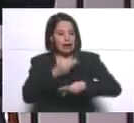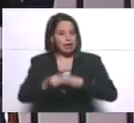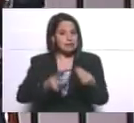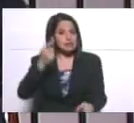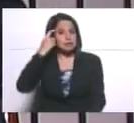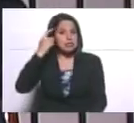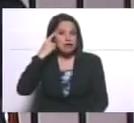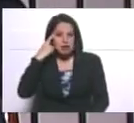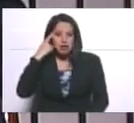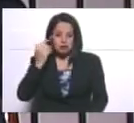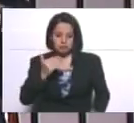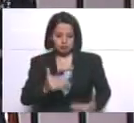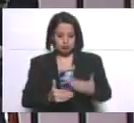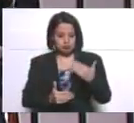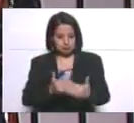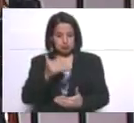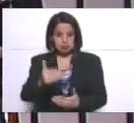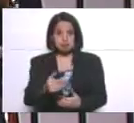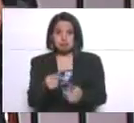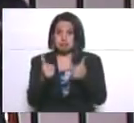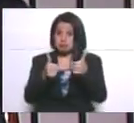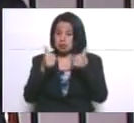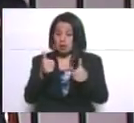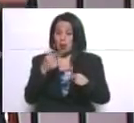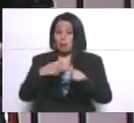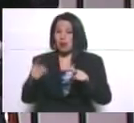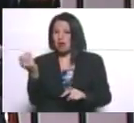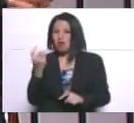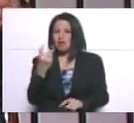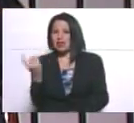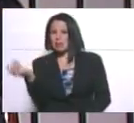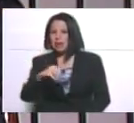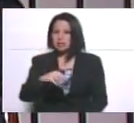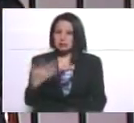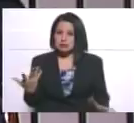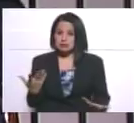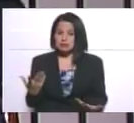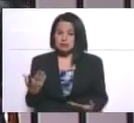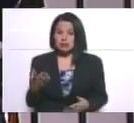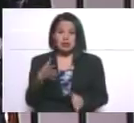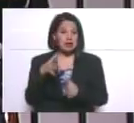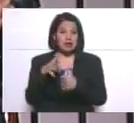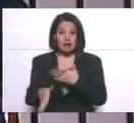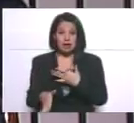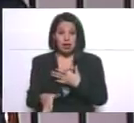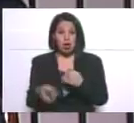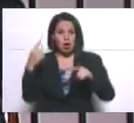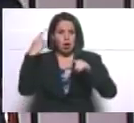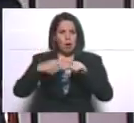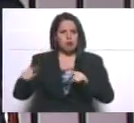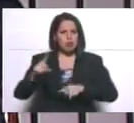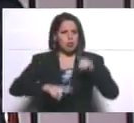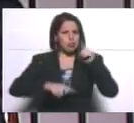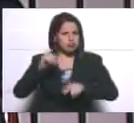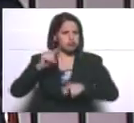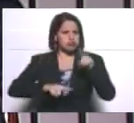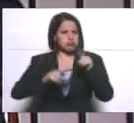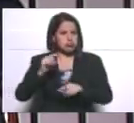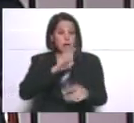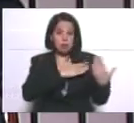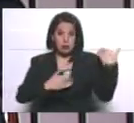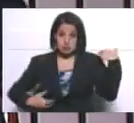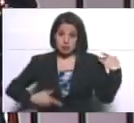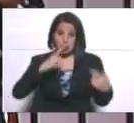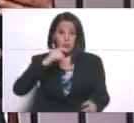Hemos avanzado bastante, pero aún tenemos cosas por hacer. Y precisamente por eso, entre otras cosas, el presidente Nicolás